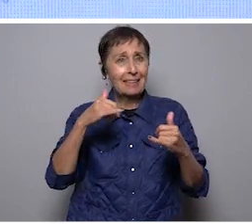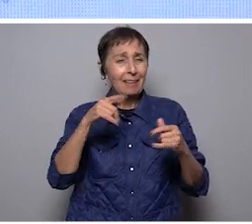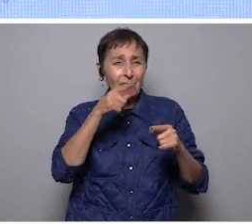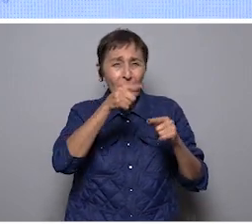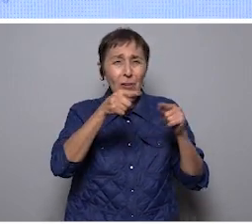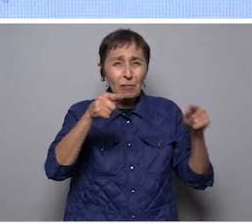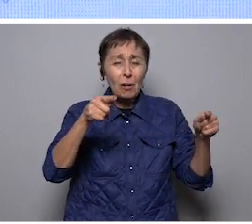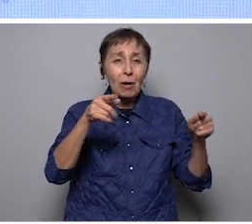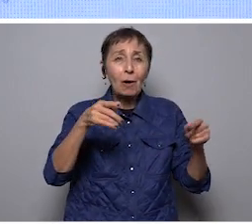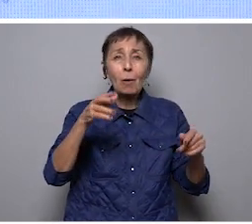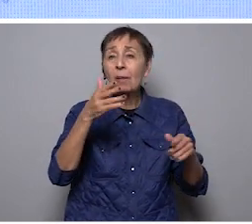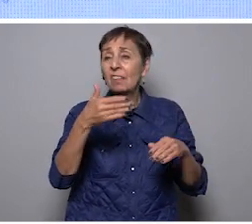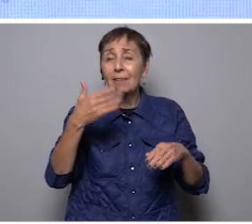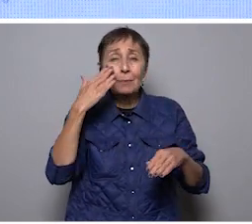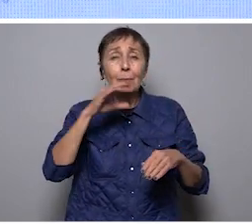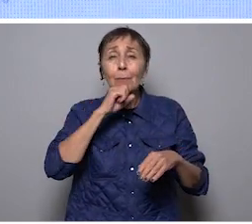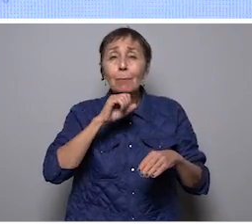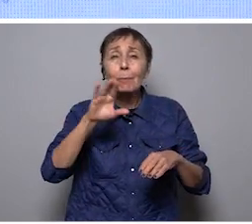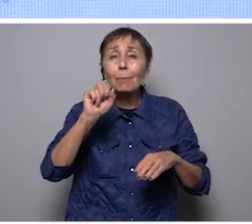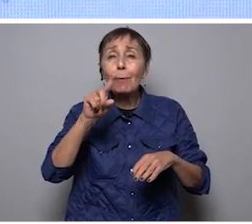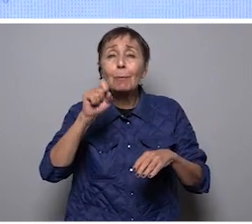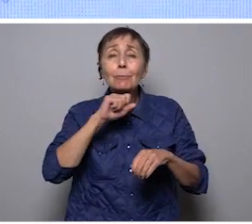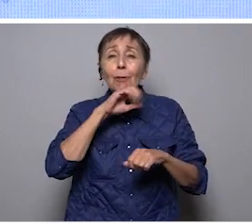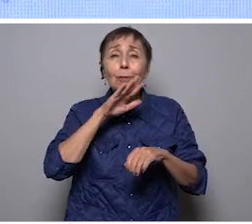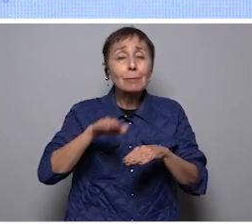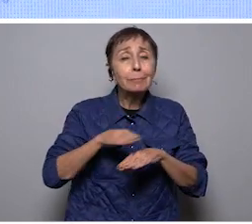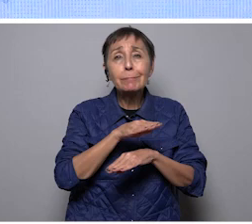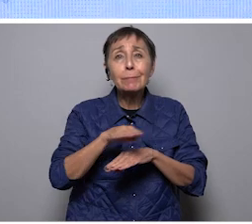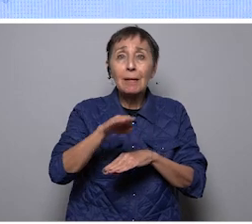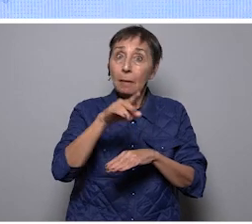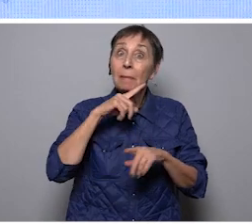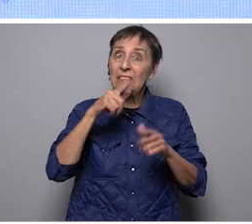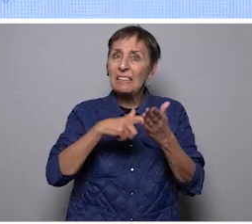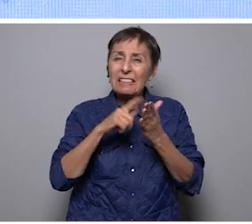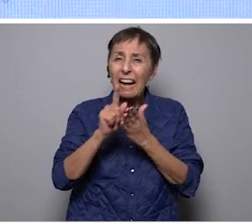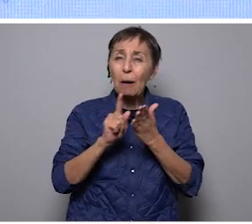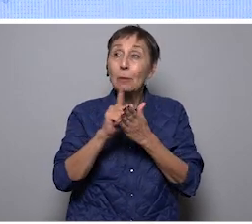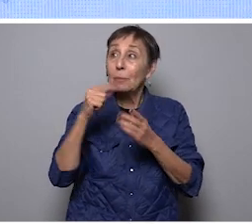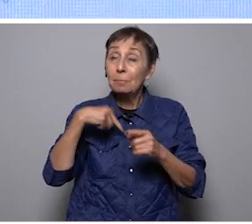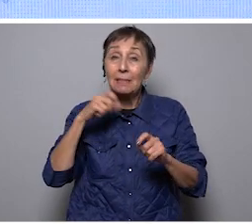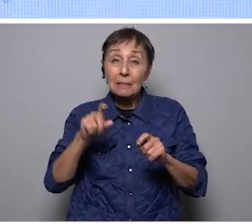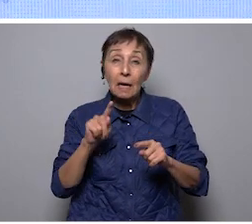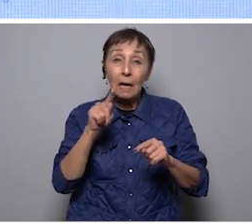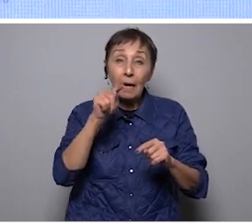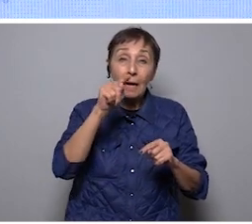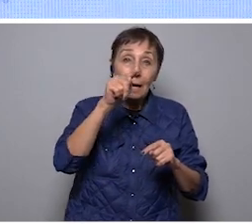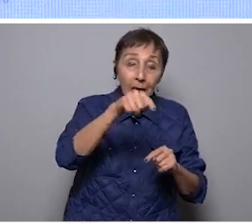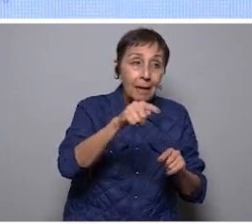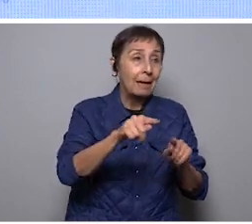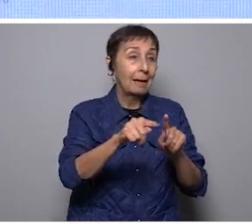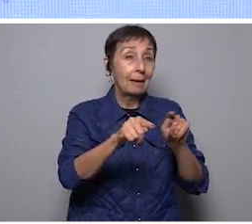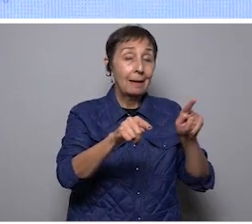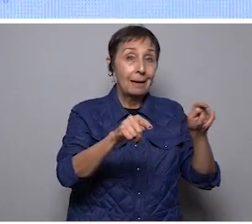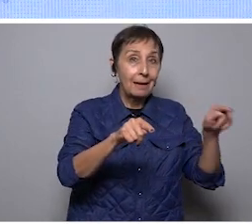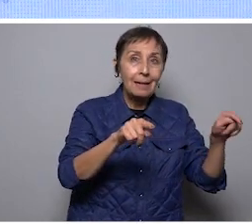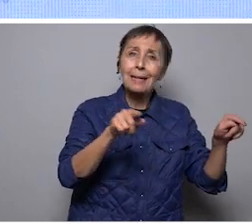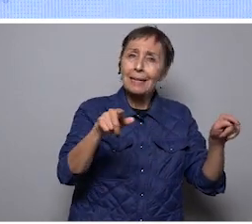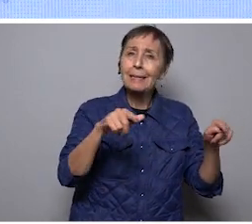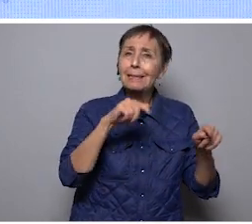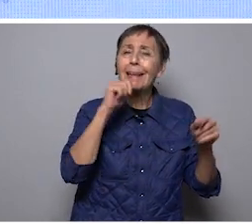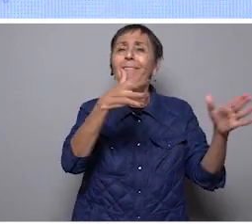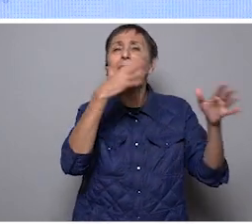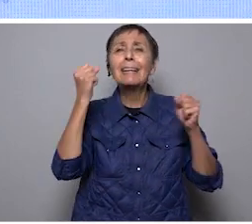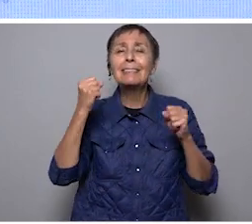eh yo creo que el tema de de los de los de los medios del transporte que es la